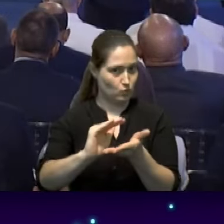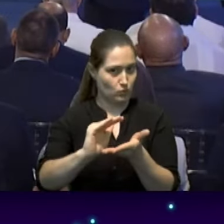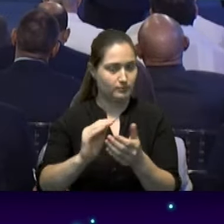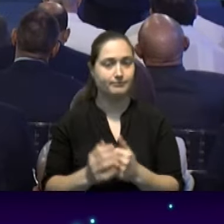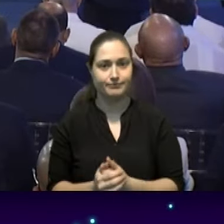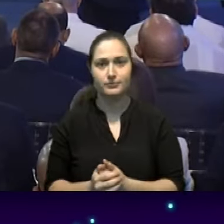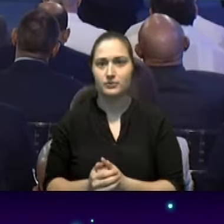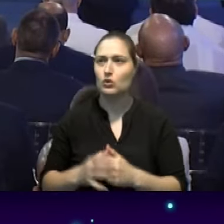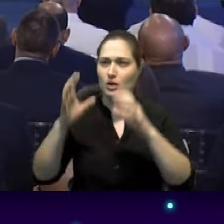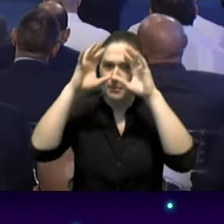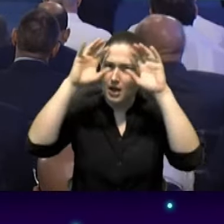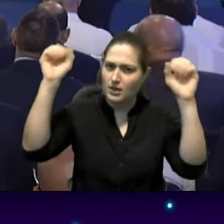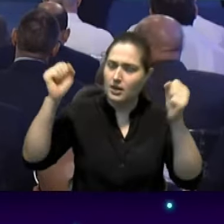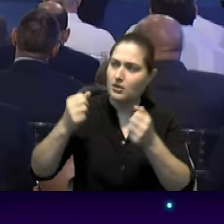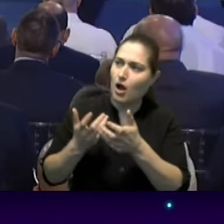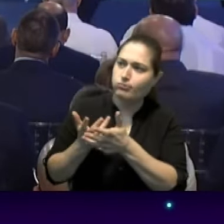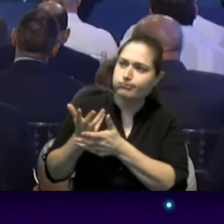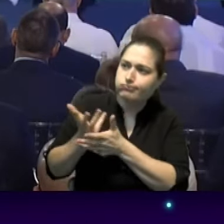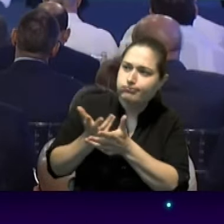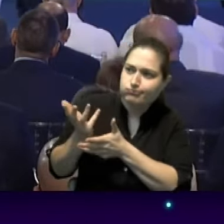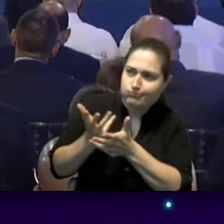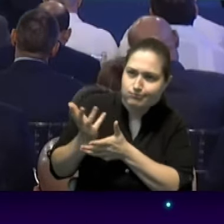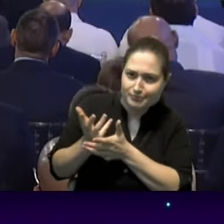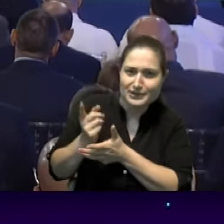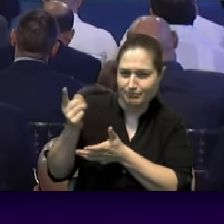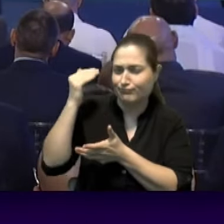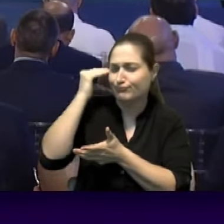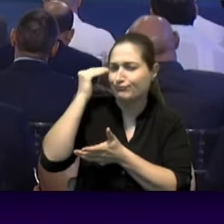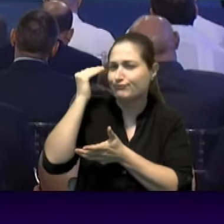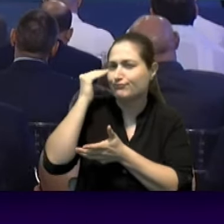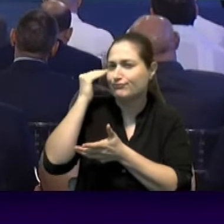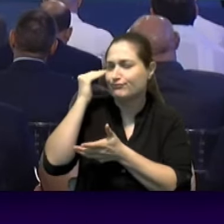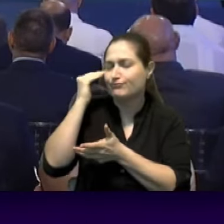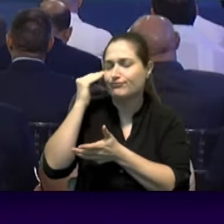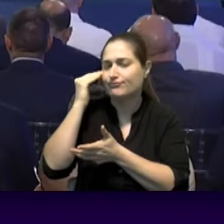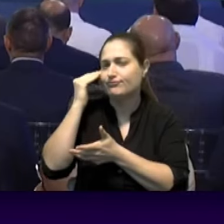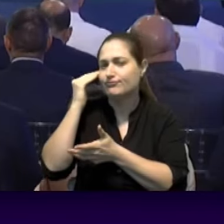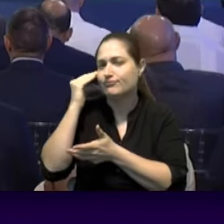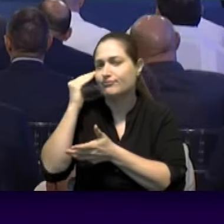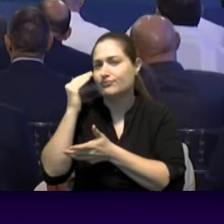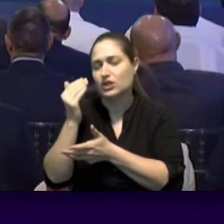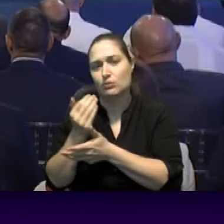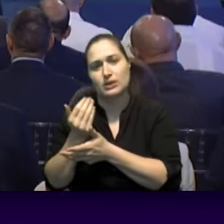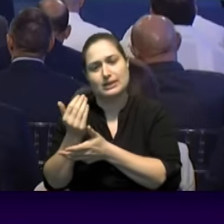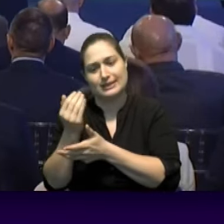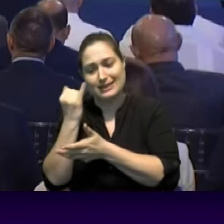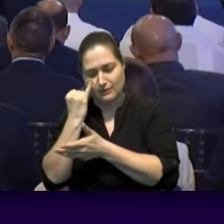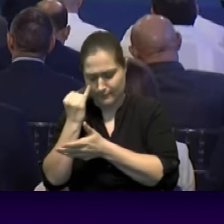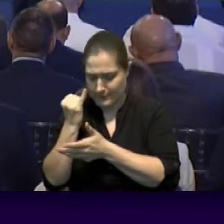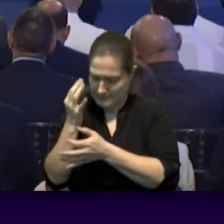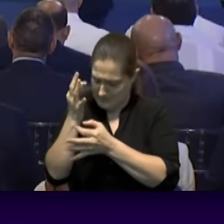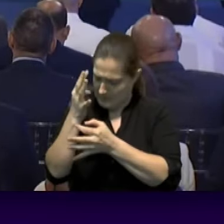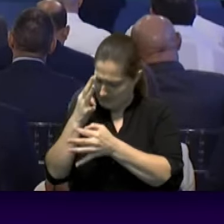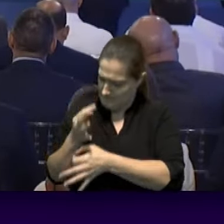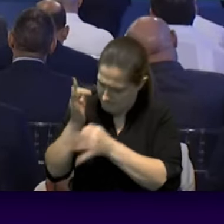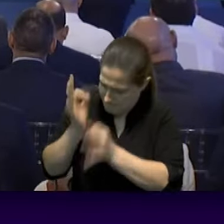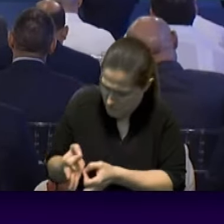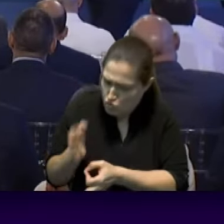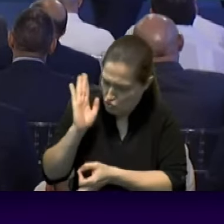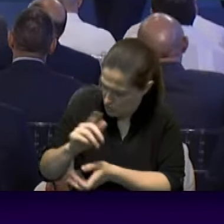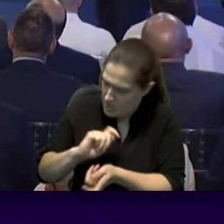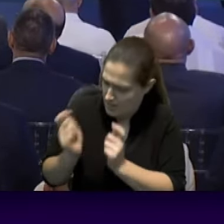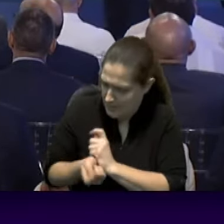decir conversando con el presidente y el presidente muy orientado a las decisiones que produzcan cambio el